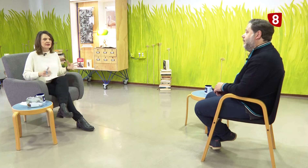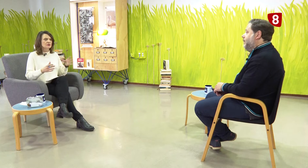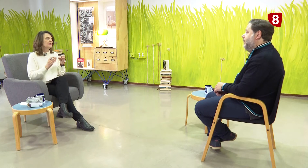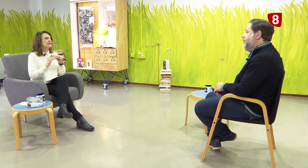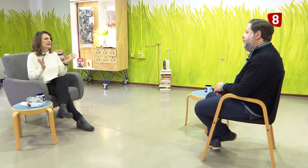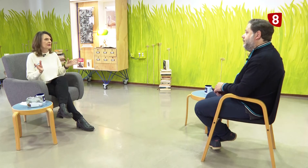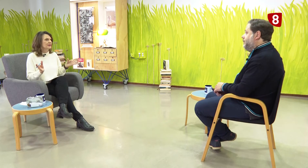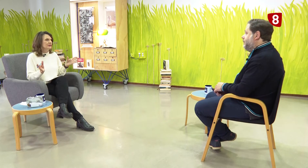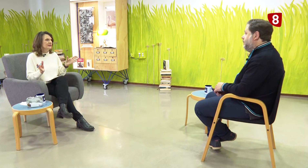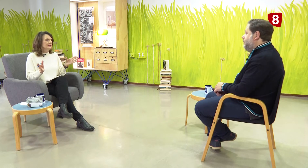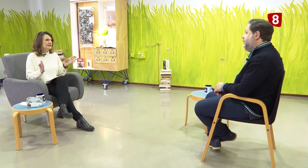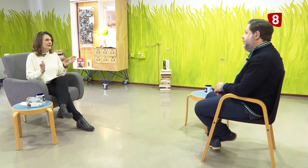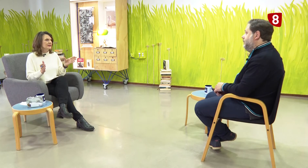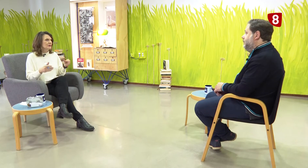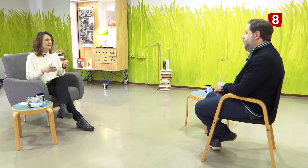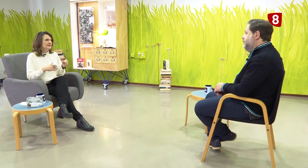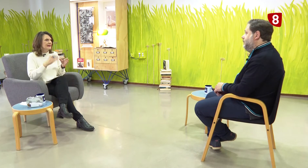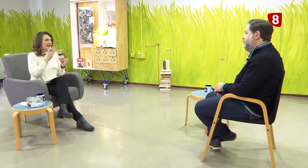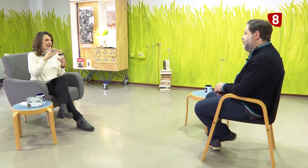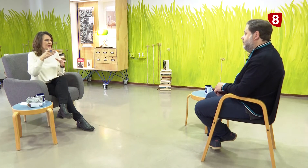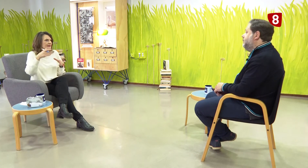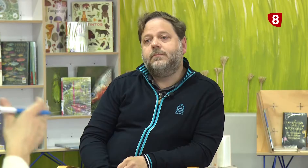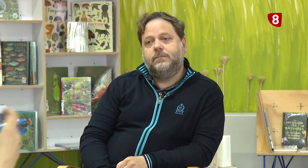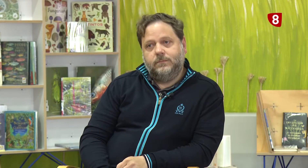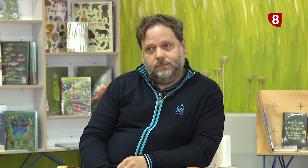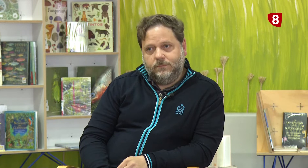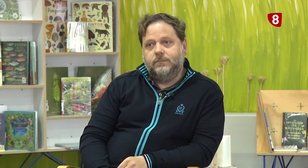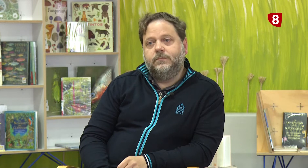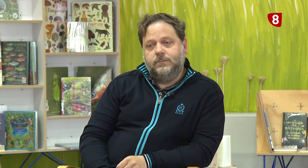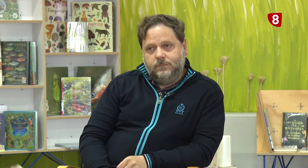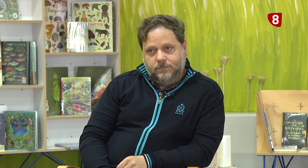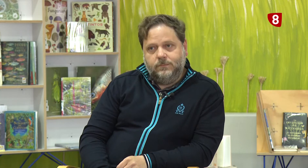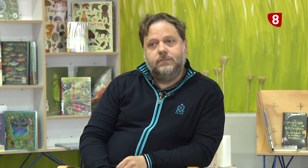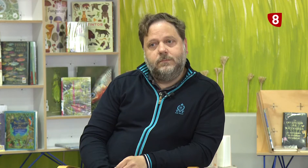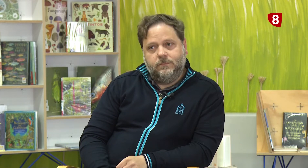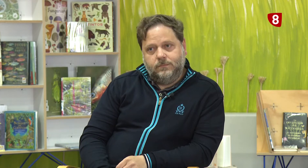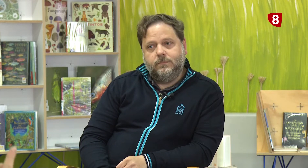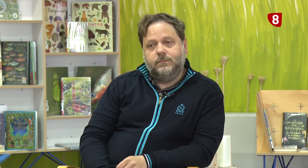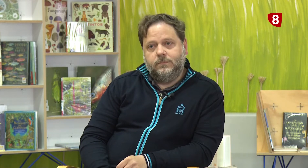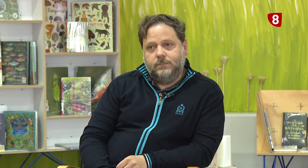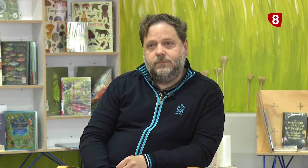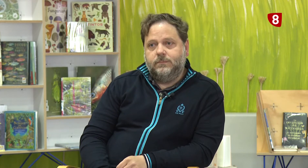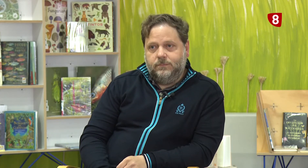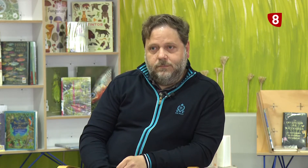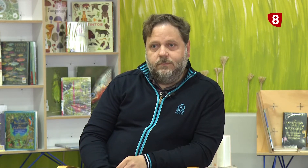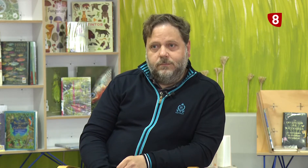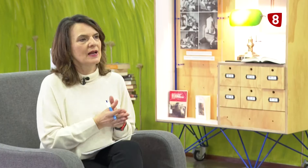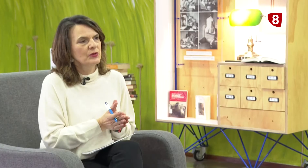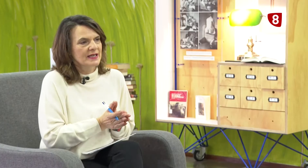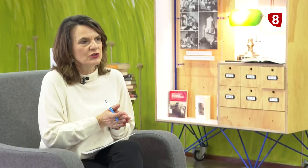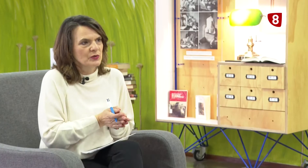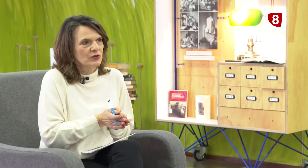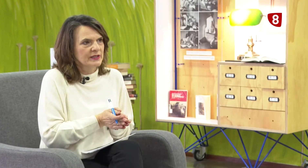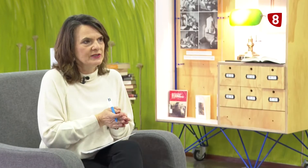bueno, pues ya está, uno se aprende el alfabeto, se aprende como hay que decir la A, B, la C, y luego va deletreando las palabras, esto no es así, creo,